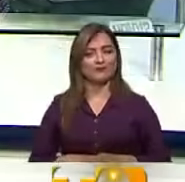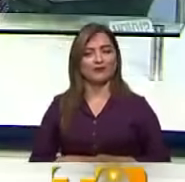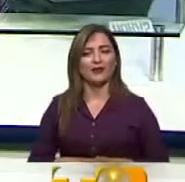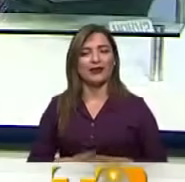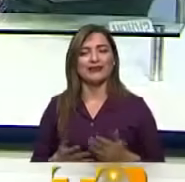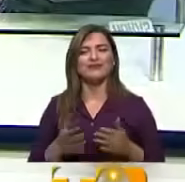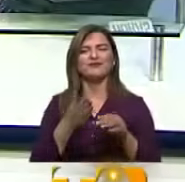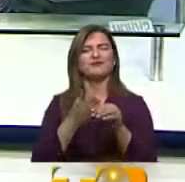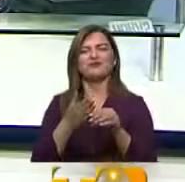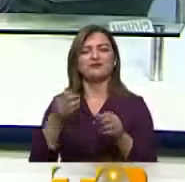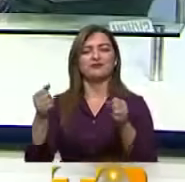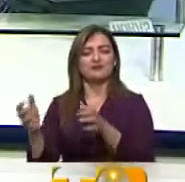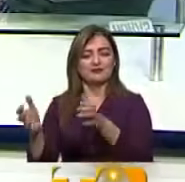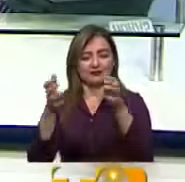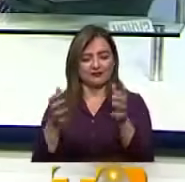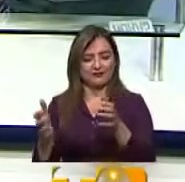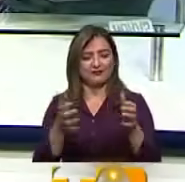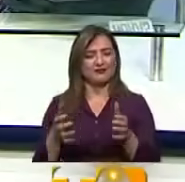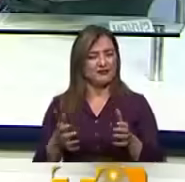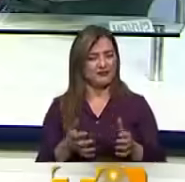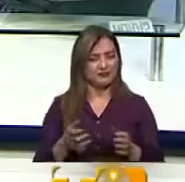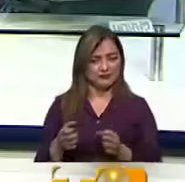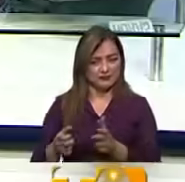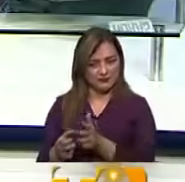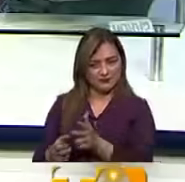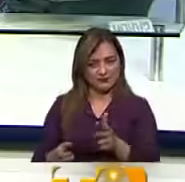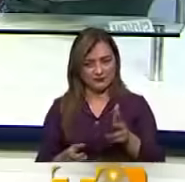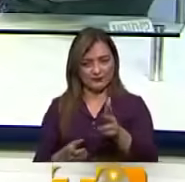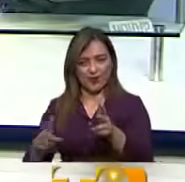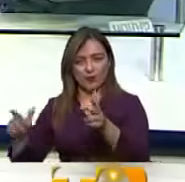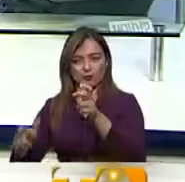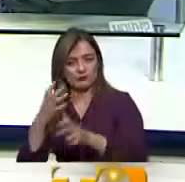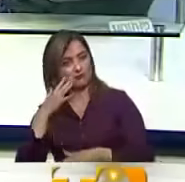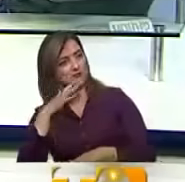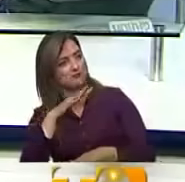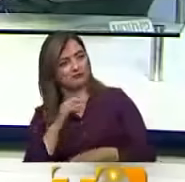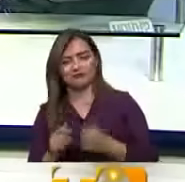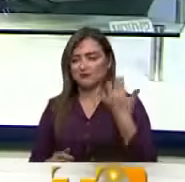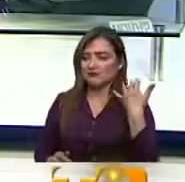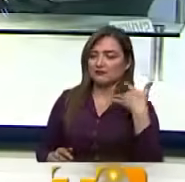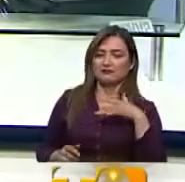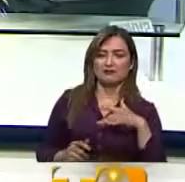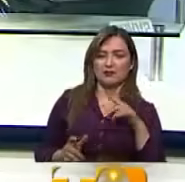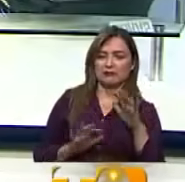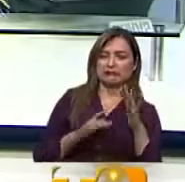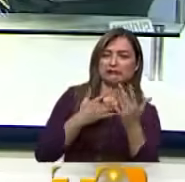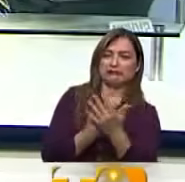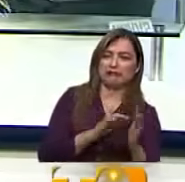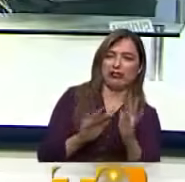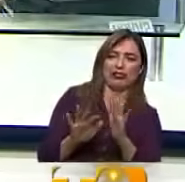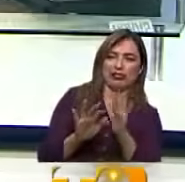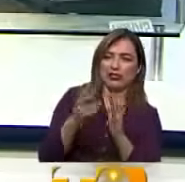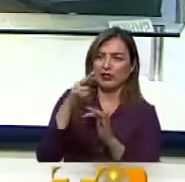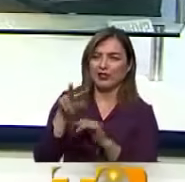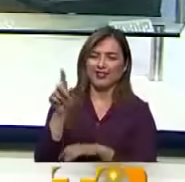busca evitar aglomeraciones, porque ellos van a hacer un recorrido por las principales calles de la ciudad capital para que los